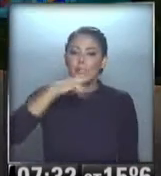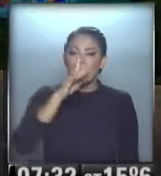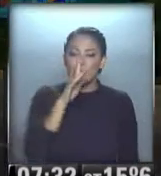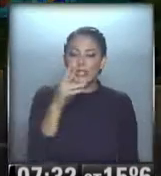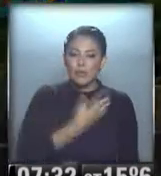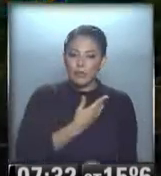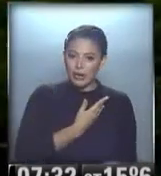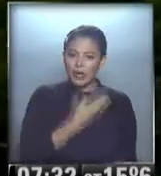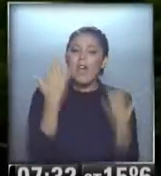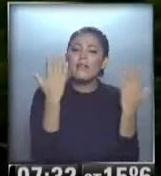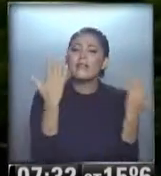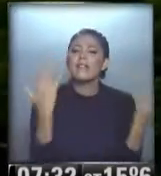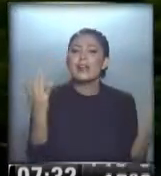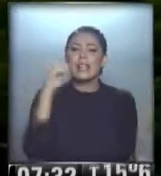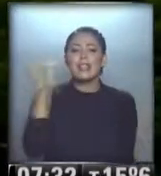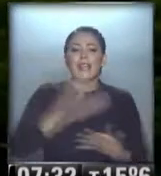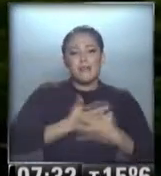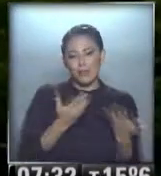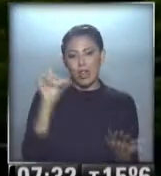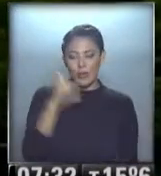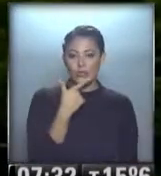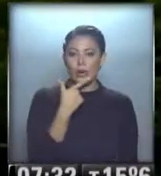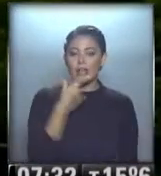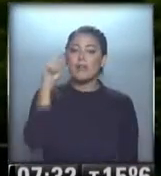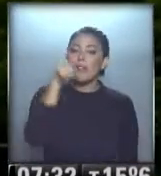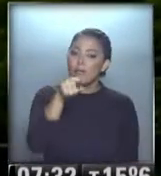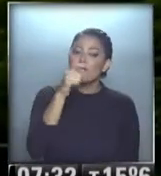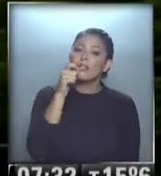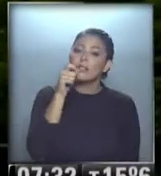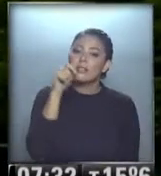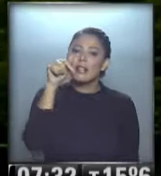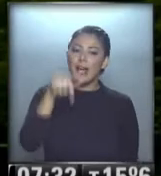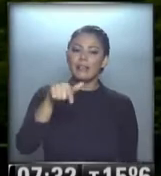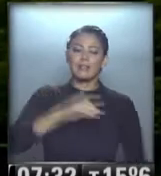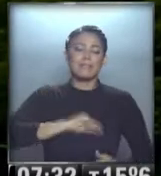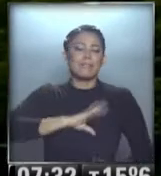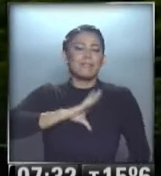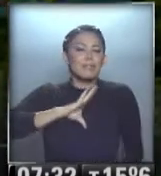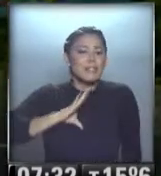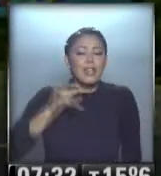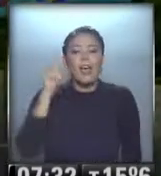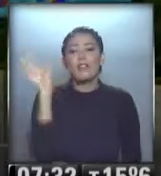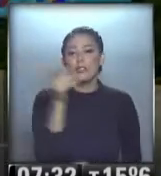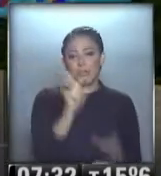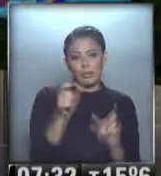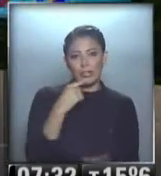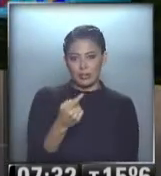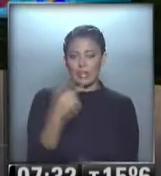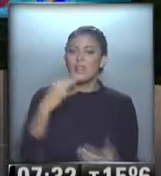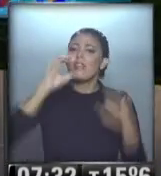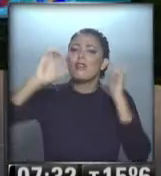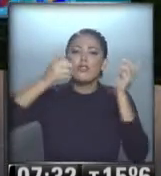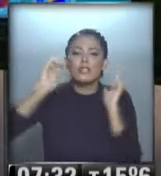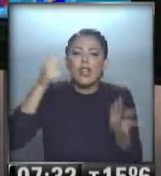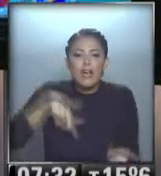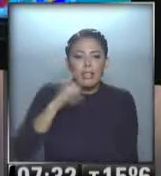de febrero. Feliz día de los enamorados, Lucas. Para vos que estás en ese estado maravilloso, le decimos a todos, disfruta el